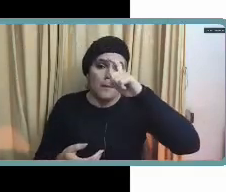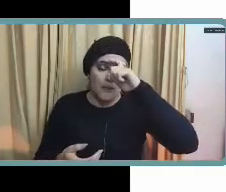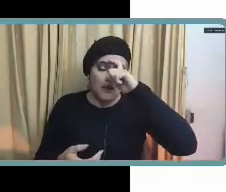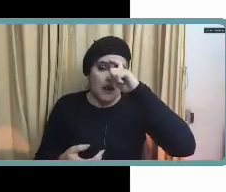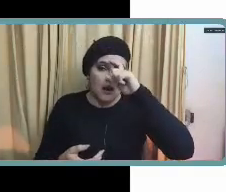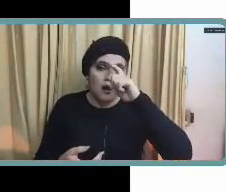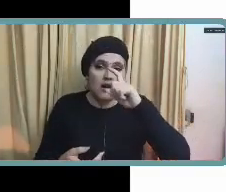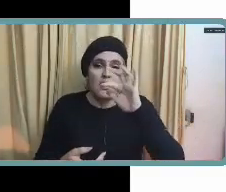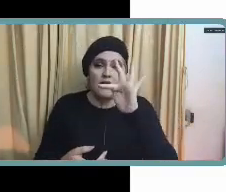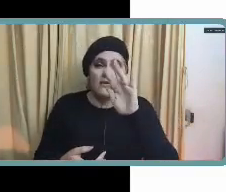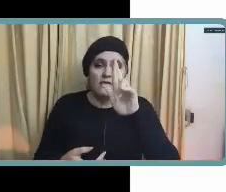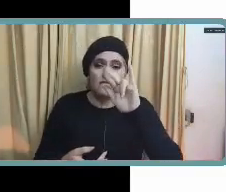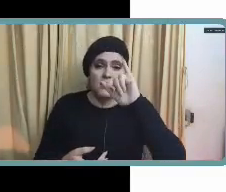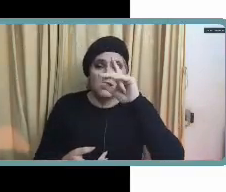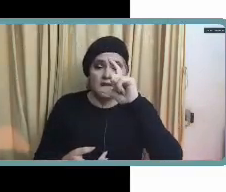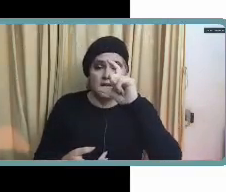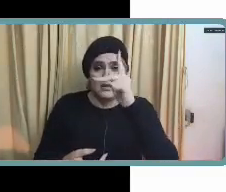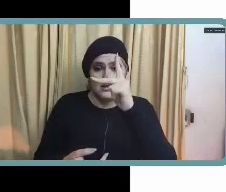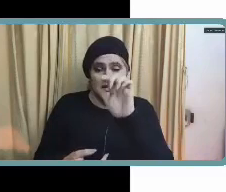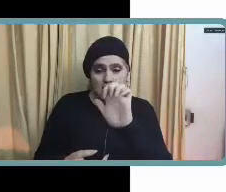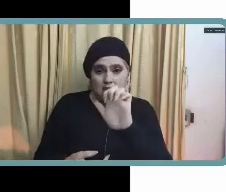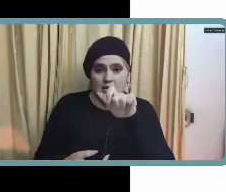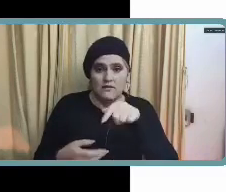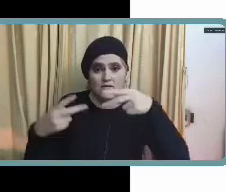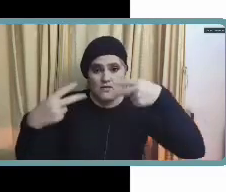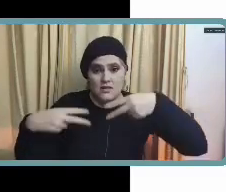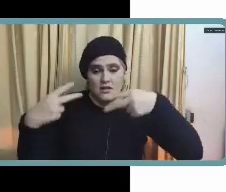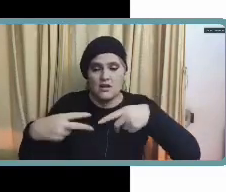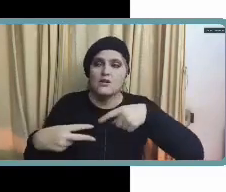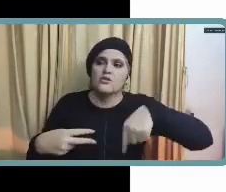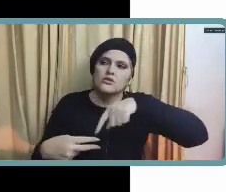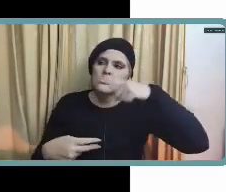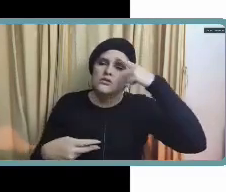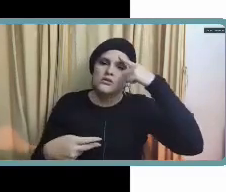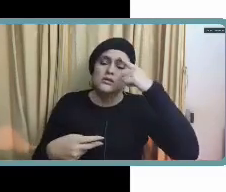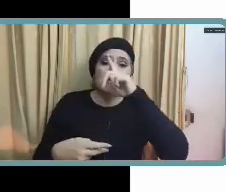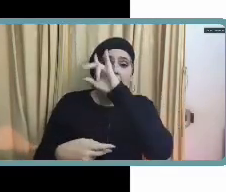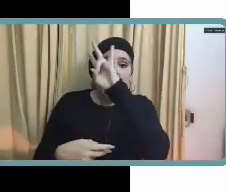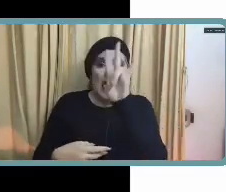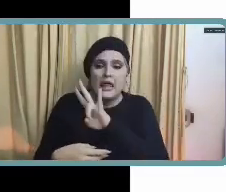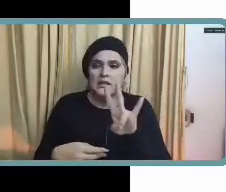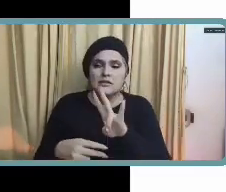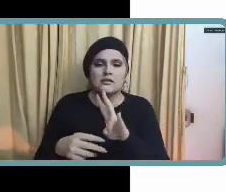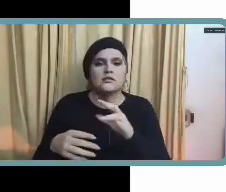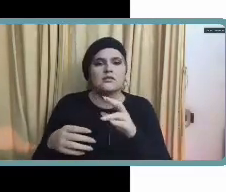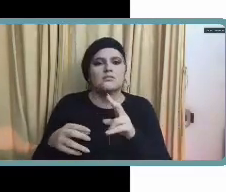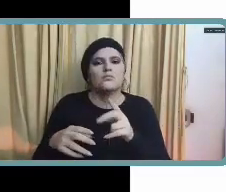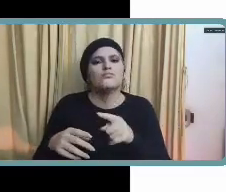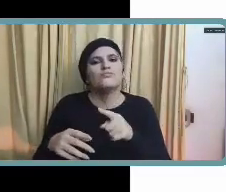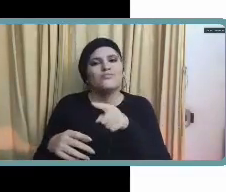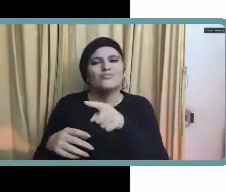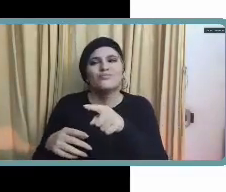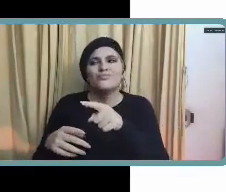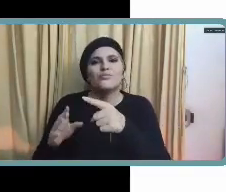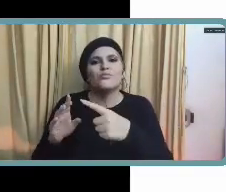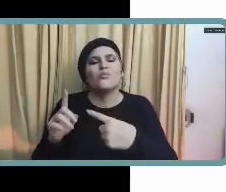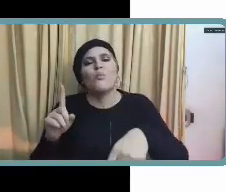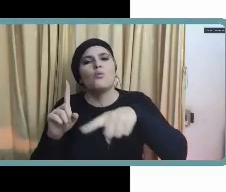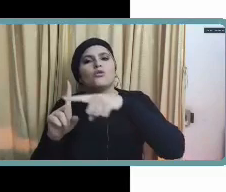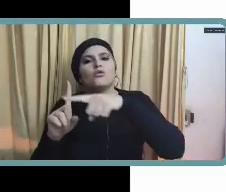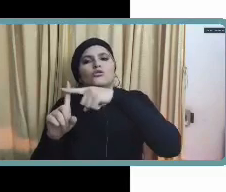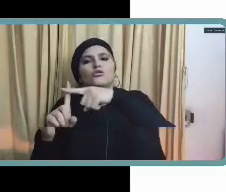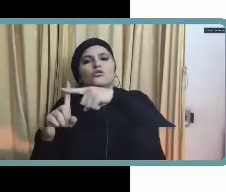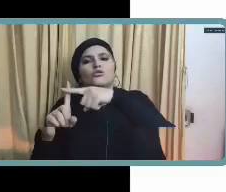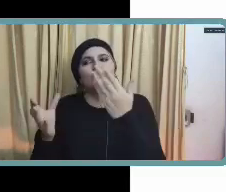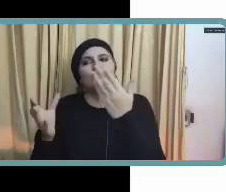Senadis para hacer estos tutoriales de estimulación temprana. Es nuestro deber no solamente quedarnos al diagnóstico. ¿Qué hacemos después del